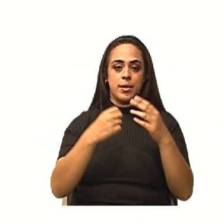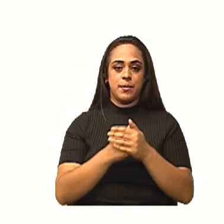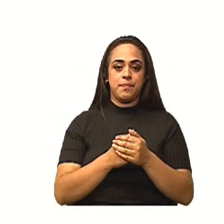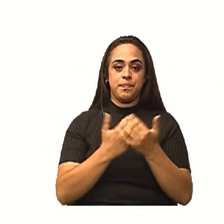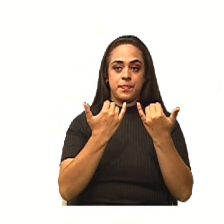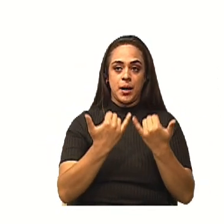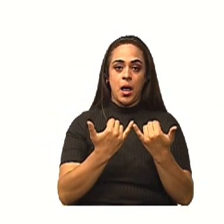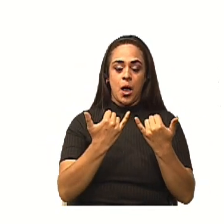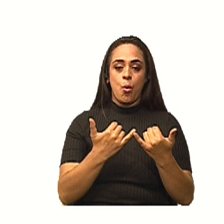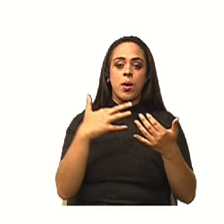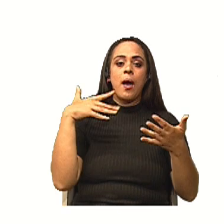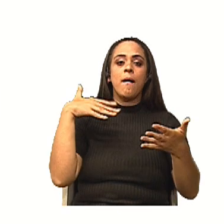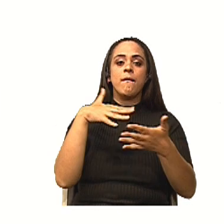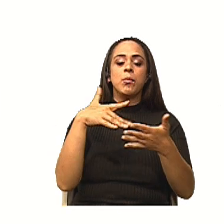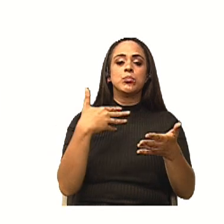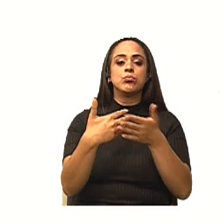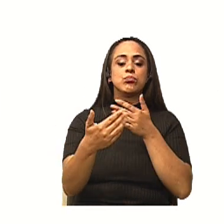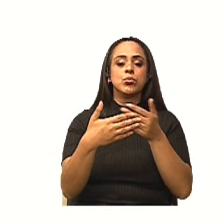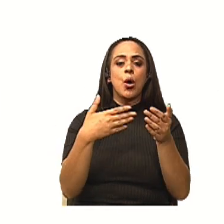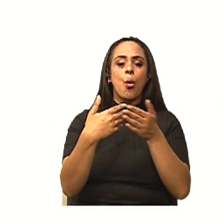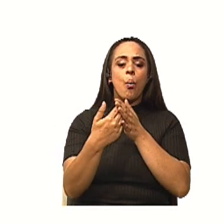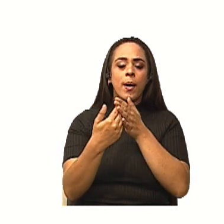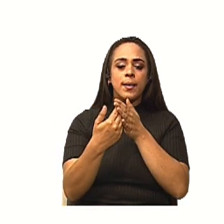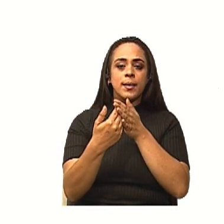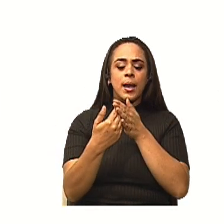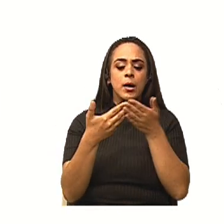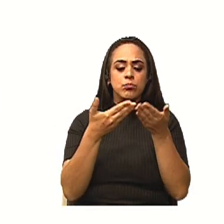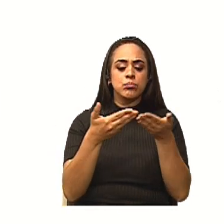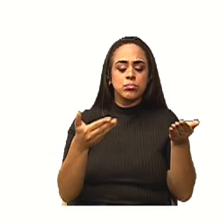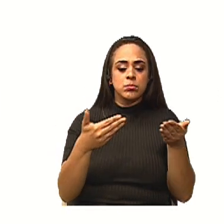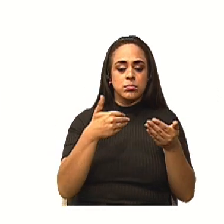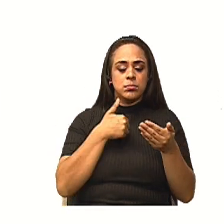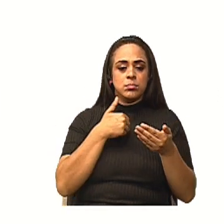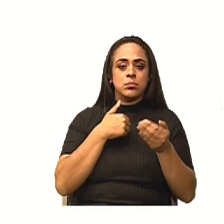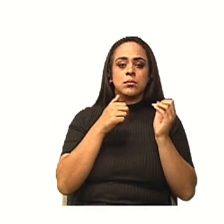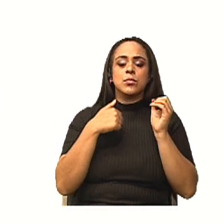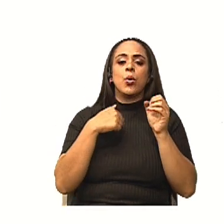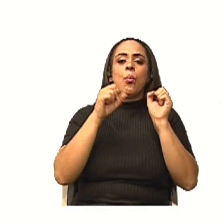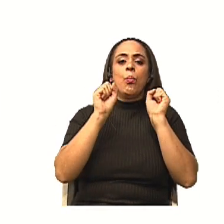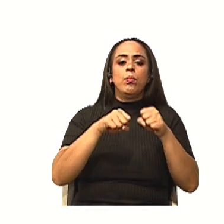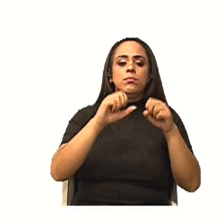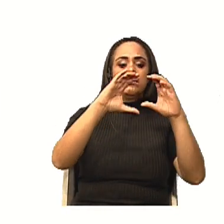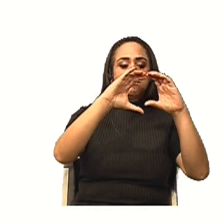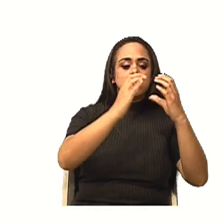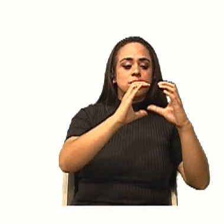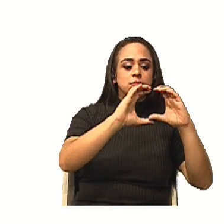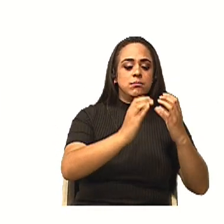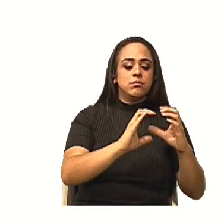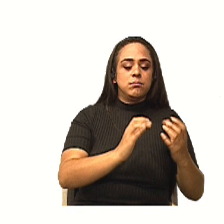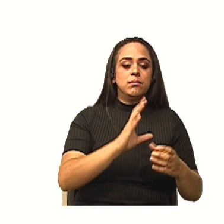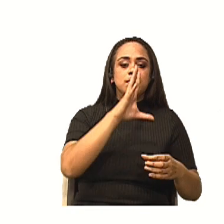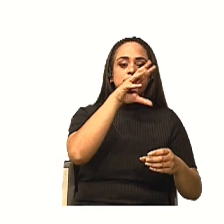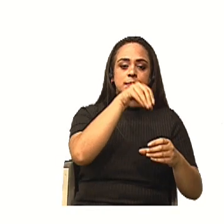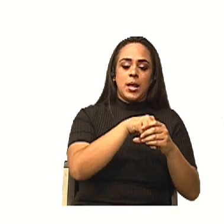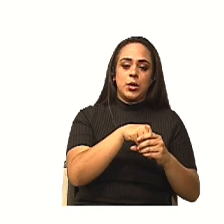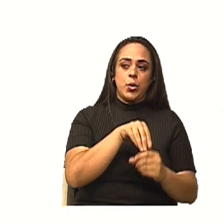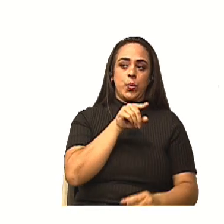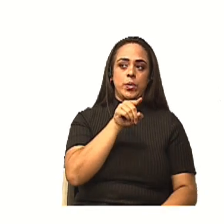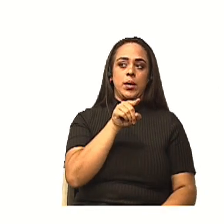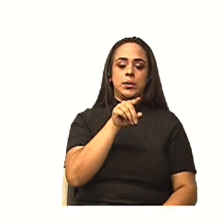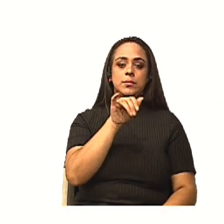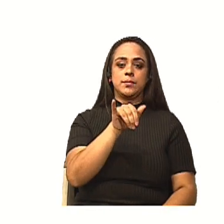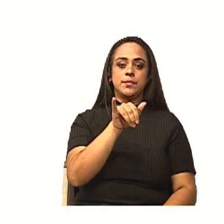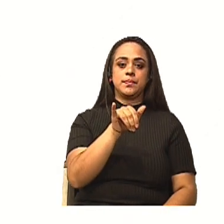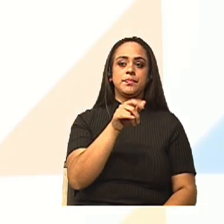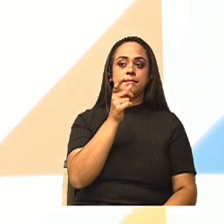estudiar cualquier sustancia que tengamos a nuestro alcance, yo la podría clasificar dentro de alguna de esas de acá. ¿Qué vamos a